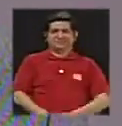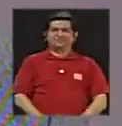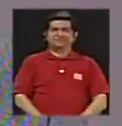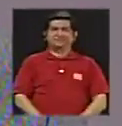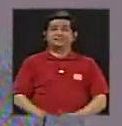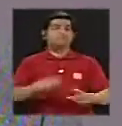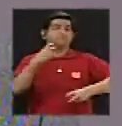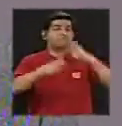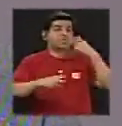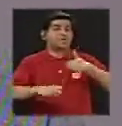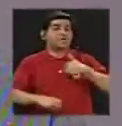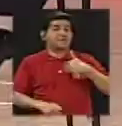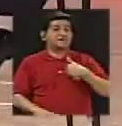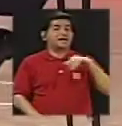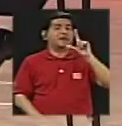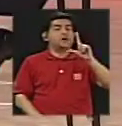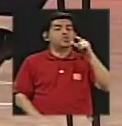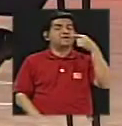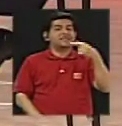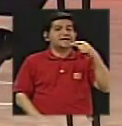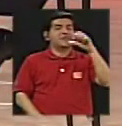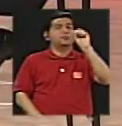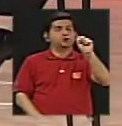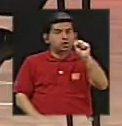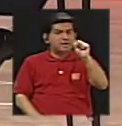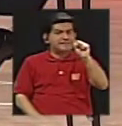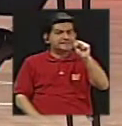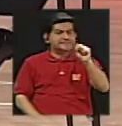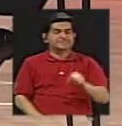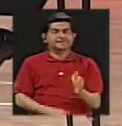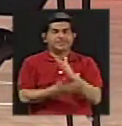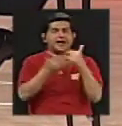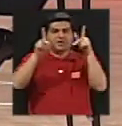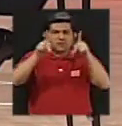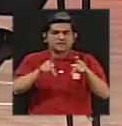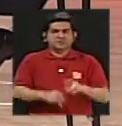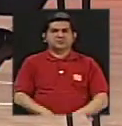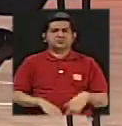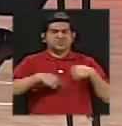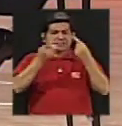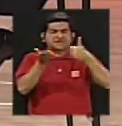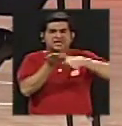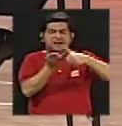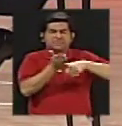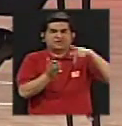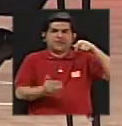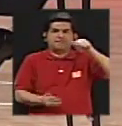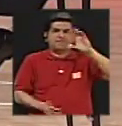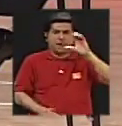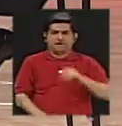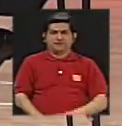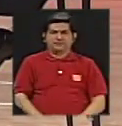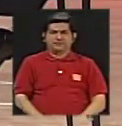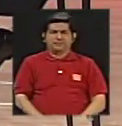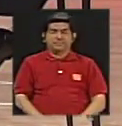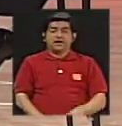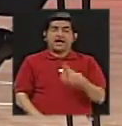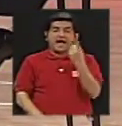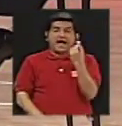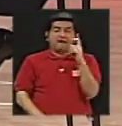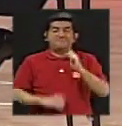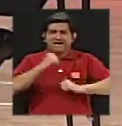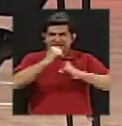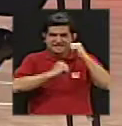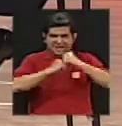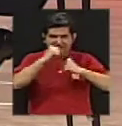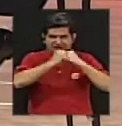El problema que tiene don Luis Guillermo es que alguna gente que estaba dispuesta a votar por el PAC y en ausencia de esa